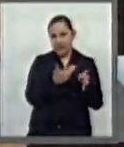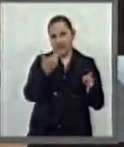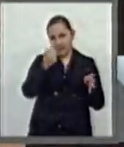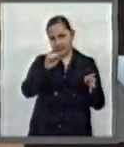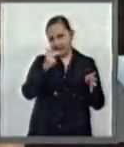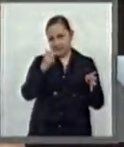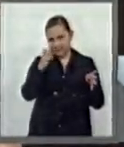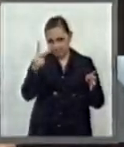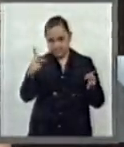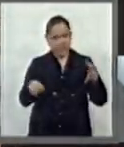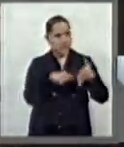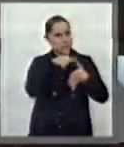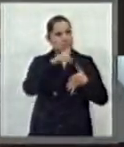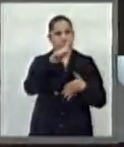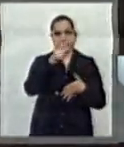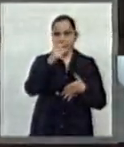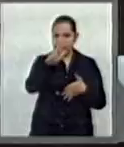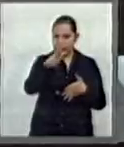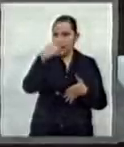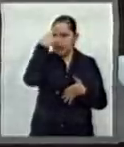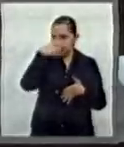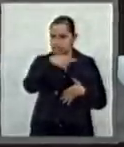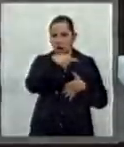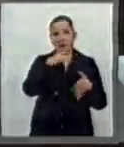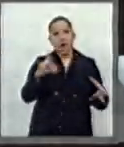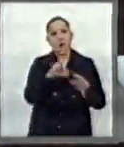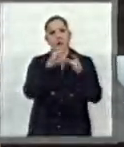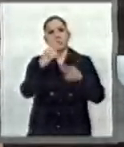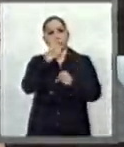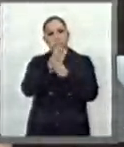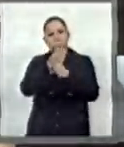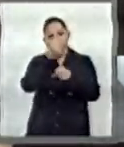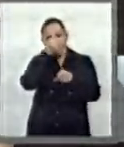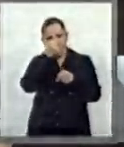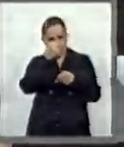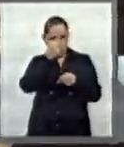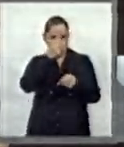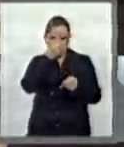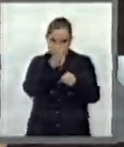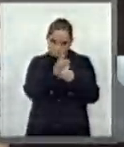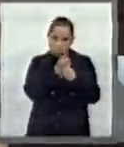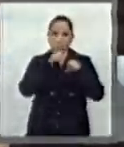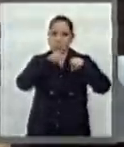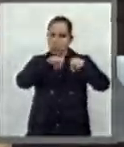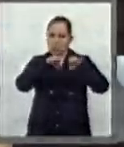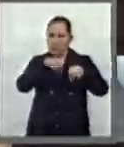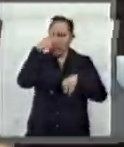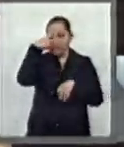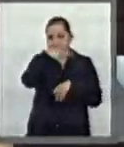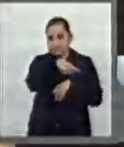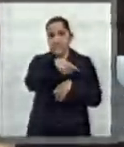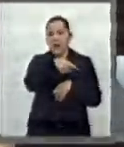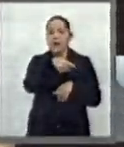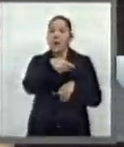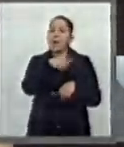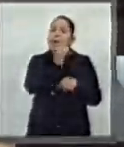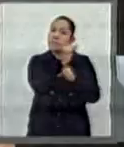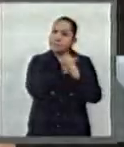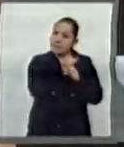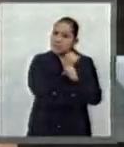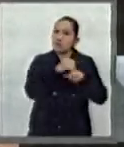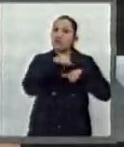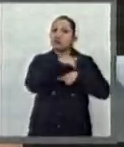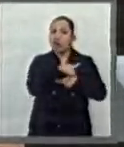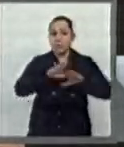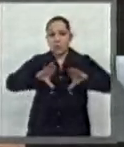la PGR a través de la Subprocuraduría Especializada en Investigación de la